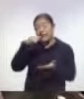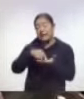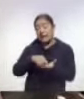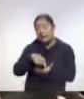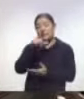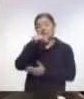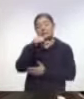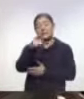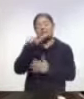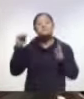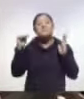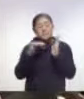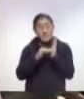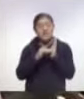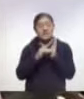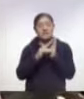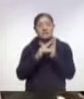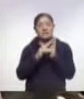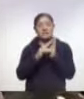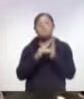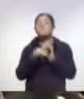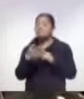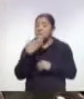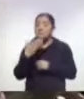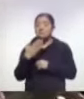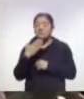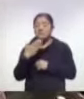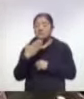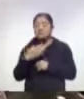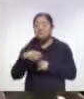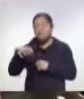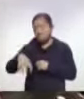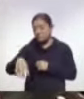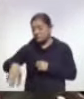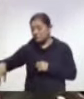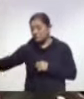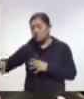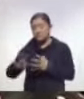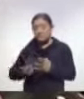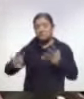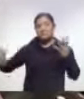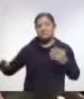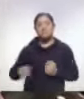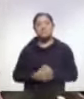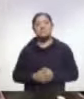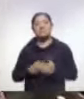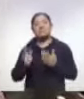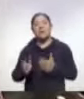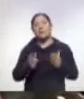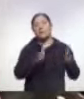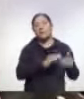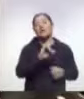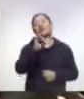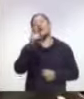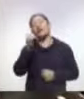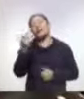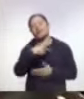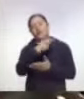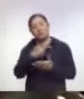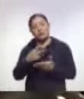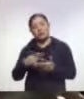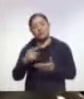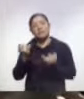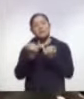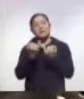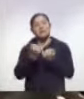magueyes. En total fue una buena cantidad, pero aparte también Sefoa manejó otro programa paralelo también de plantación de maguey,